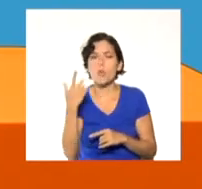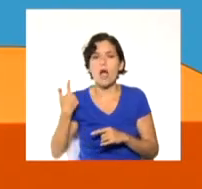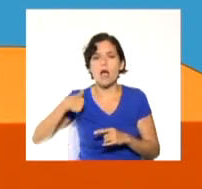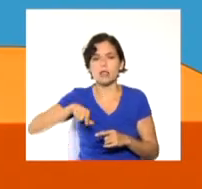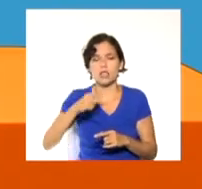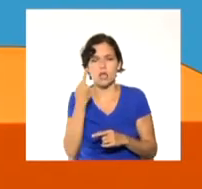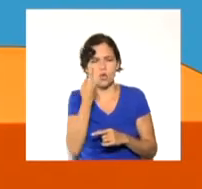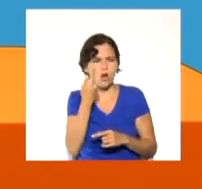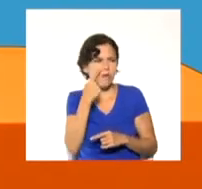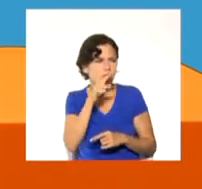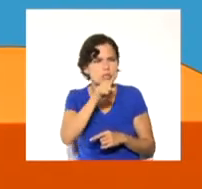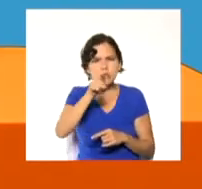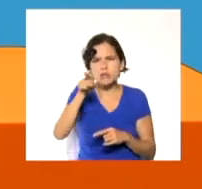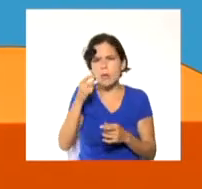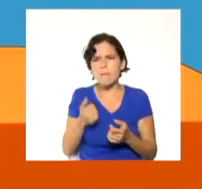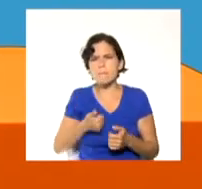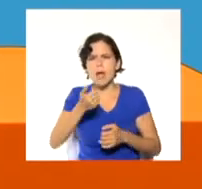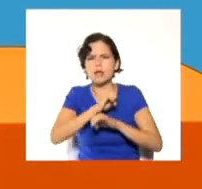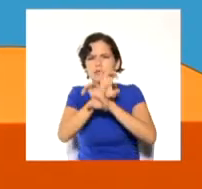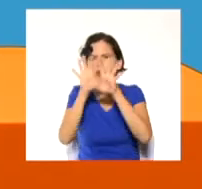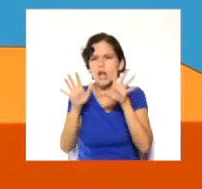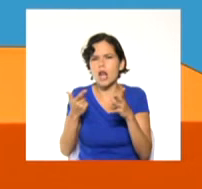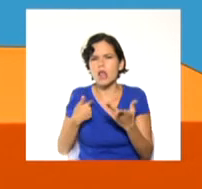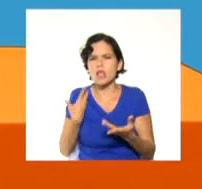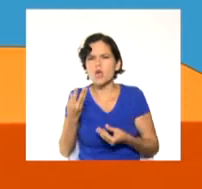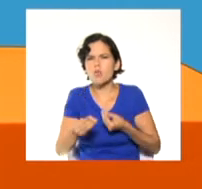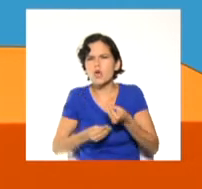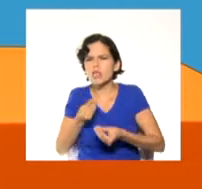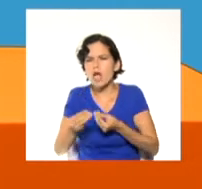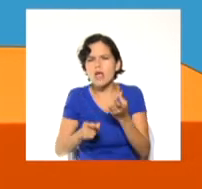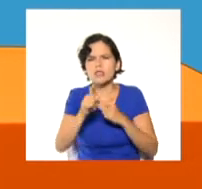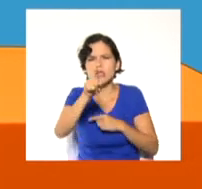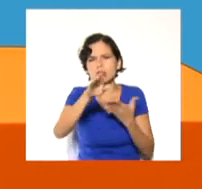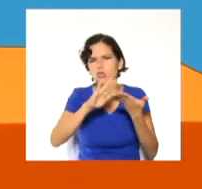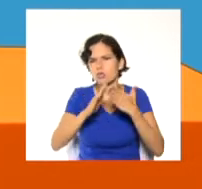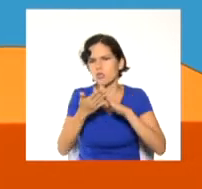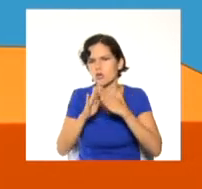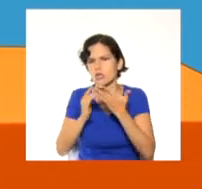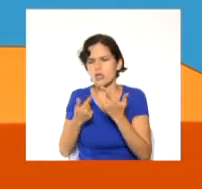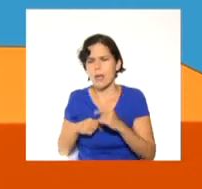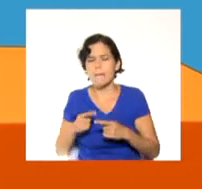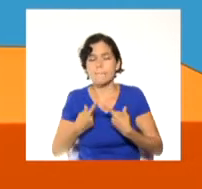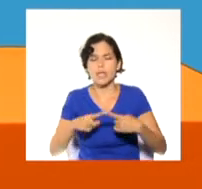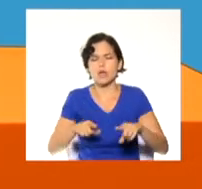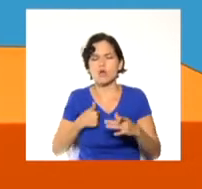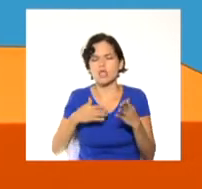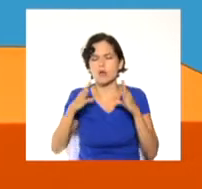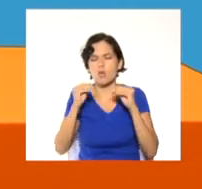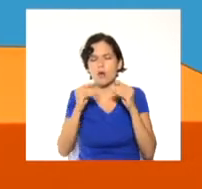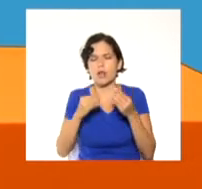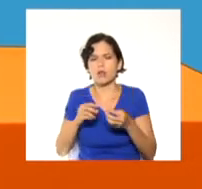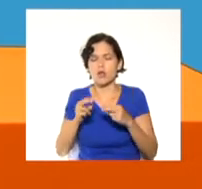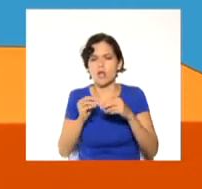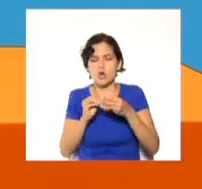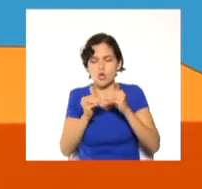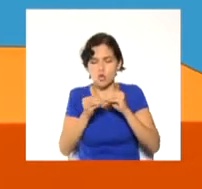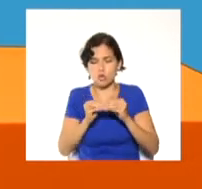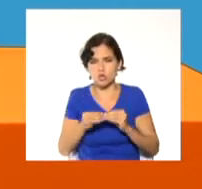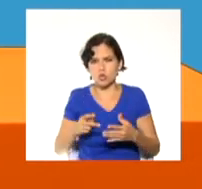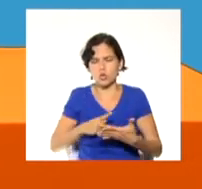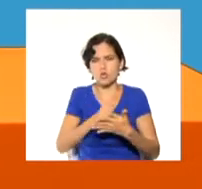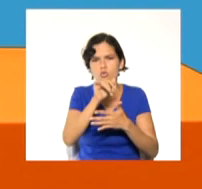una visión más clara cómo está constituida tu comunidad. Pero estamos hablando de construir un